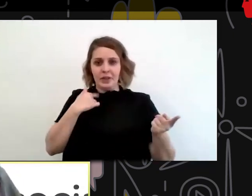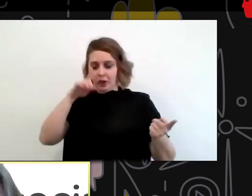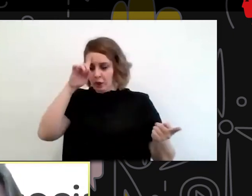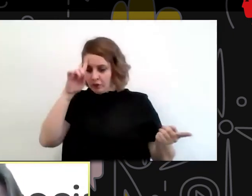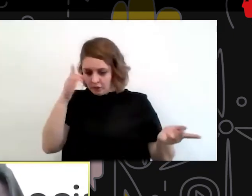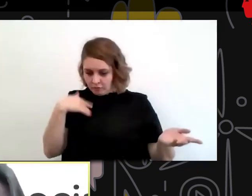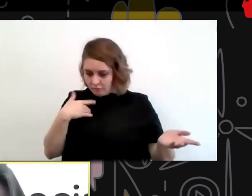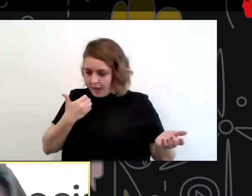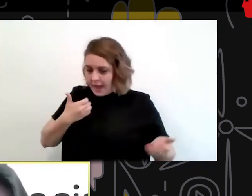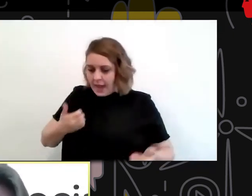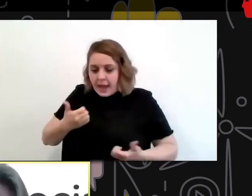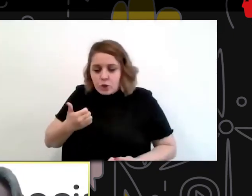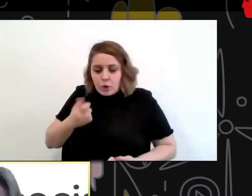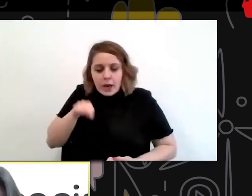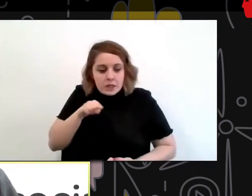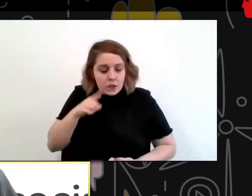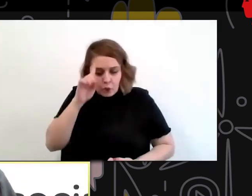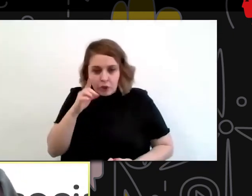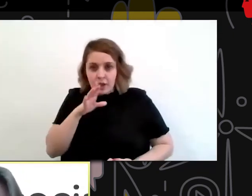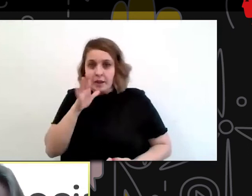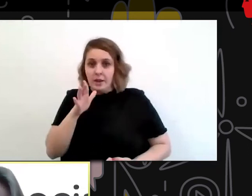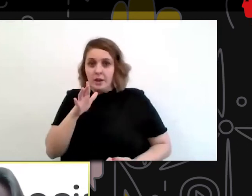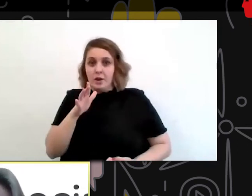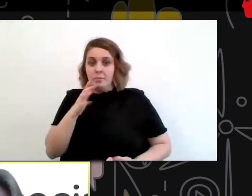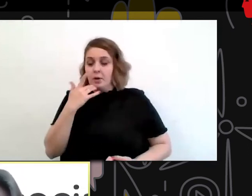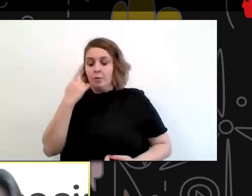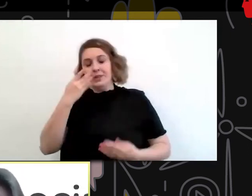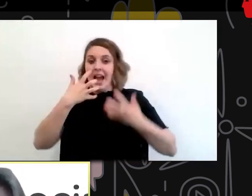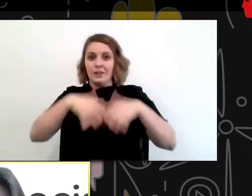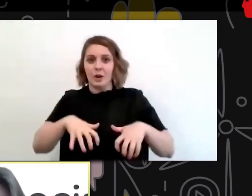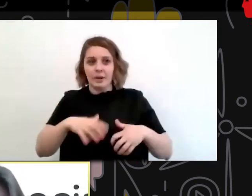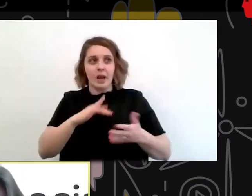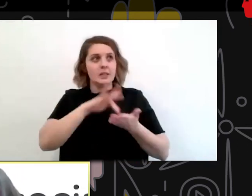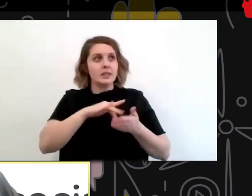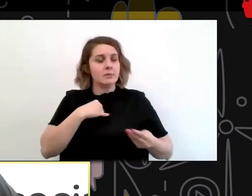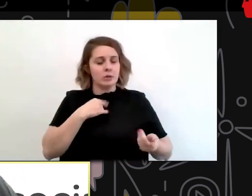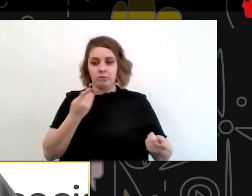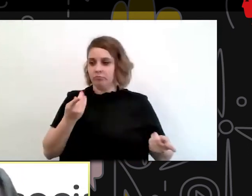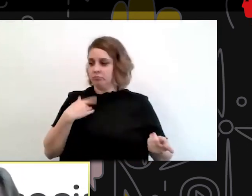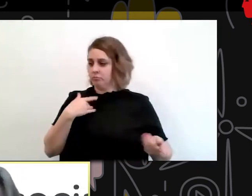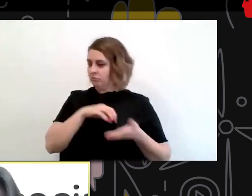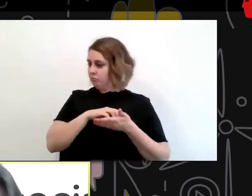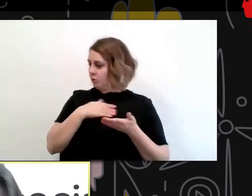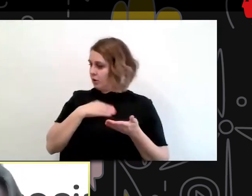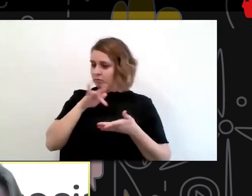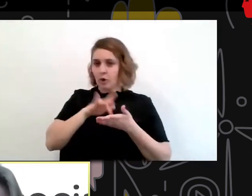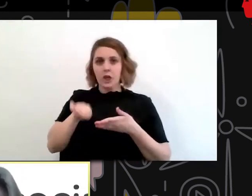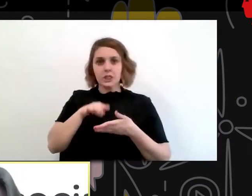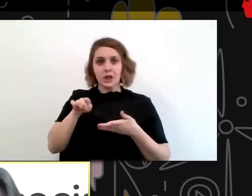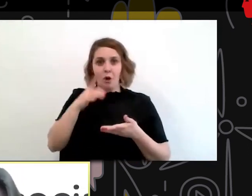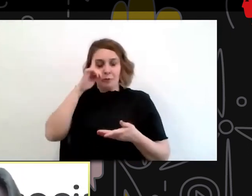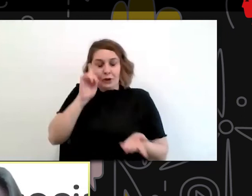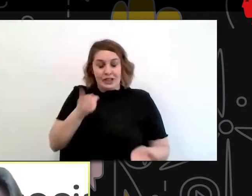la insulina o no me la he puesto, porque la haces todo y a la misma hora, y es una cosa que te quedas así, no sabes si lo has hecho o no lo has